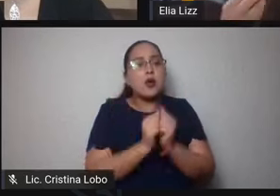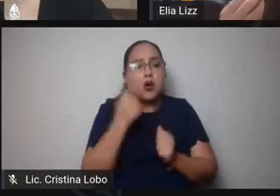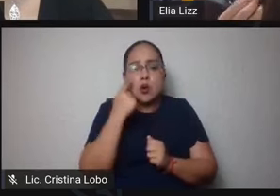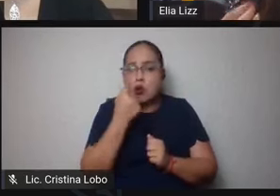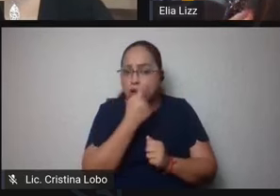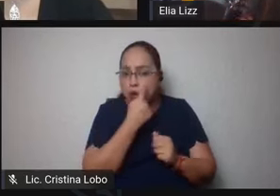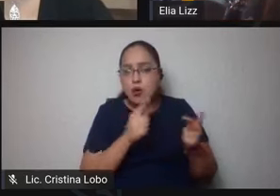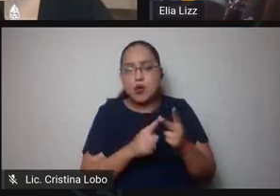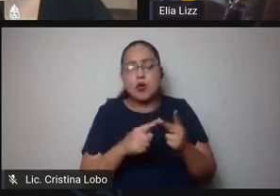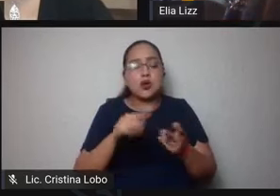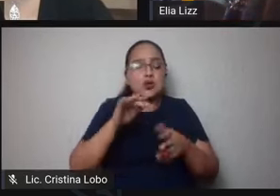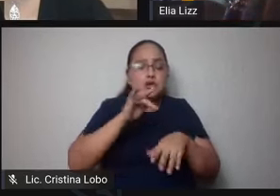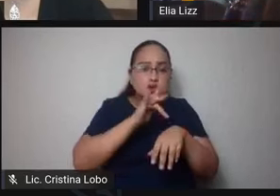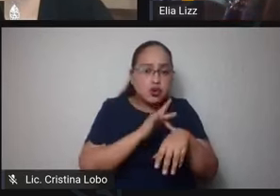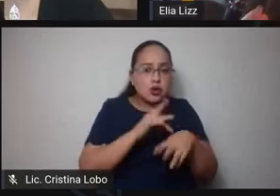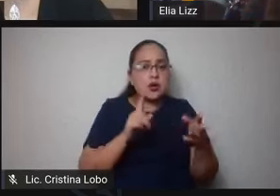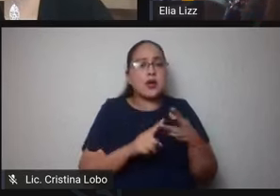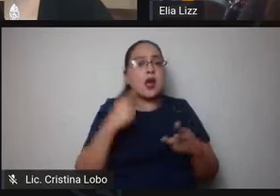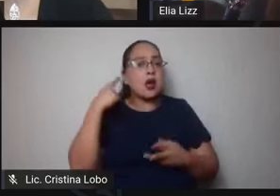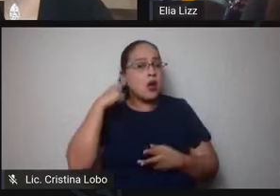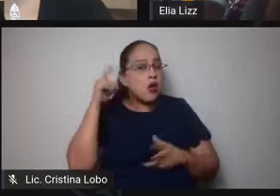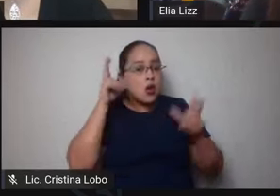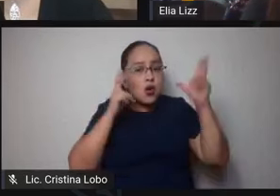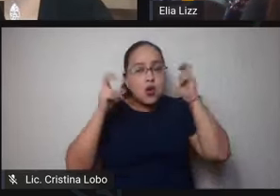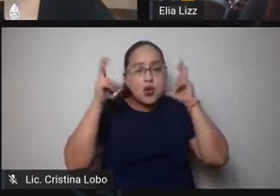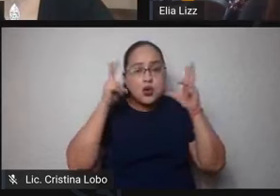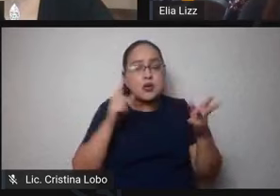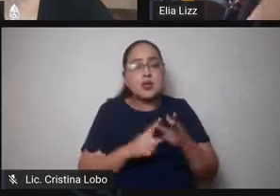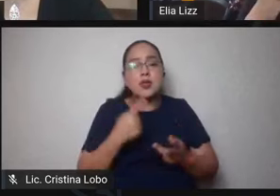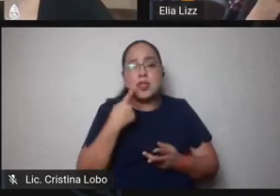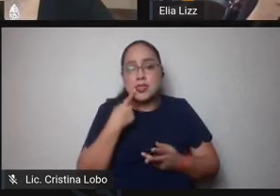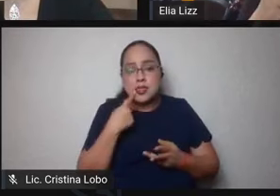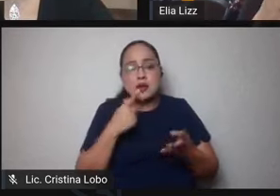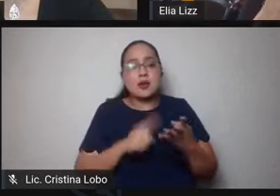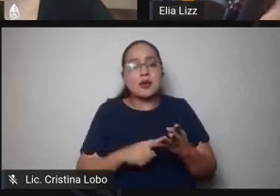tacto, el oído, el gusto, ¿no? Báñense,